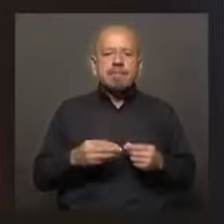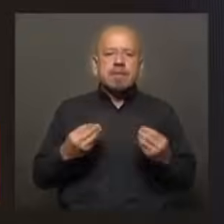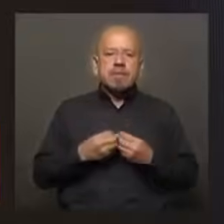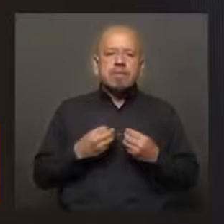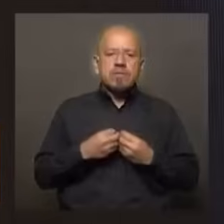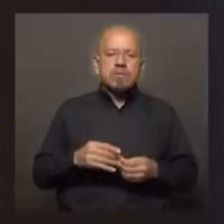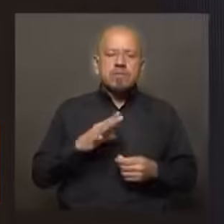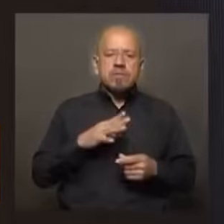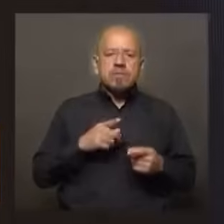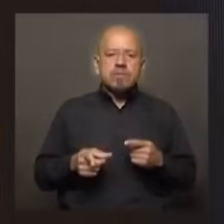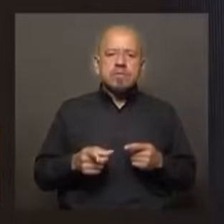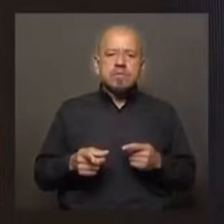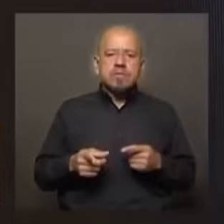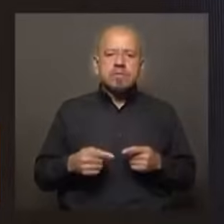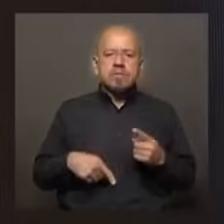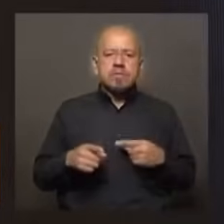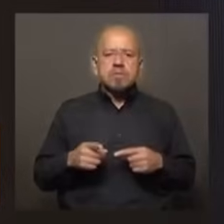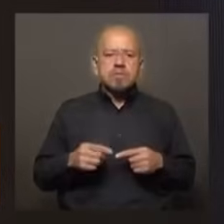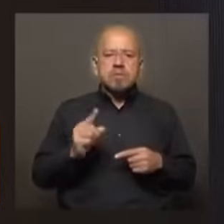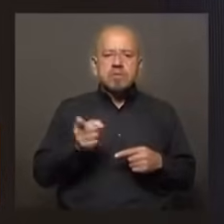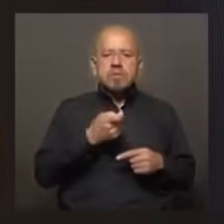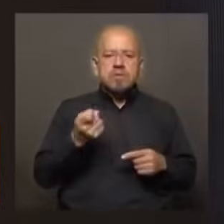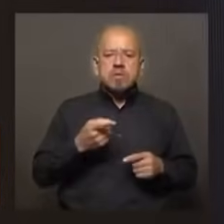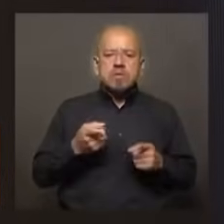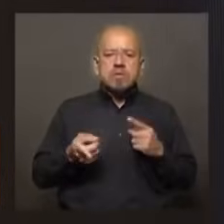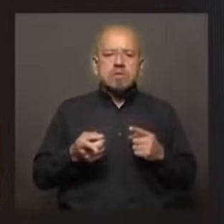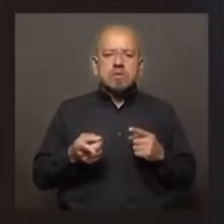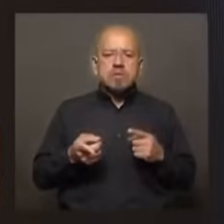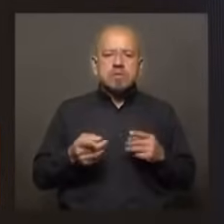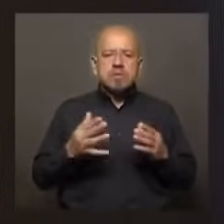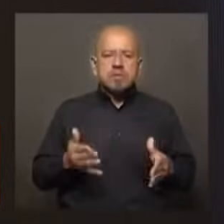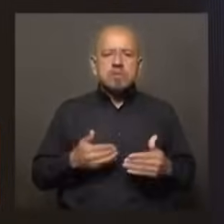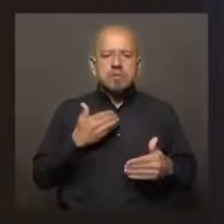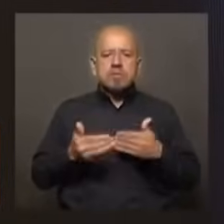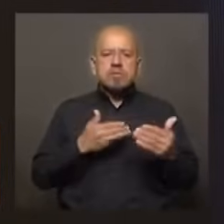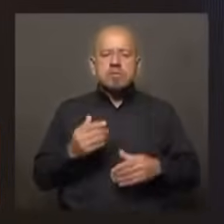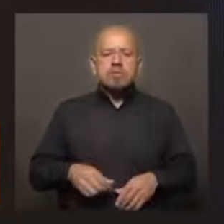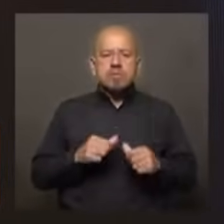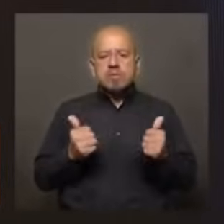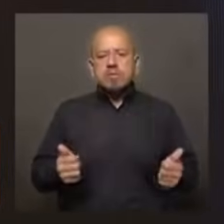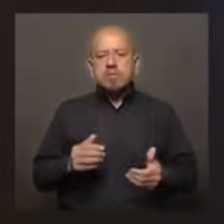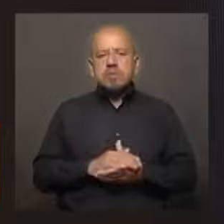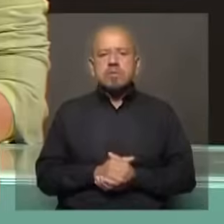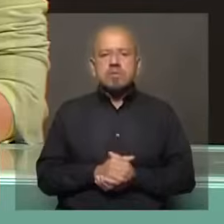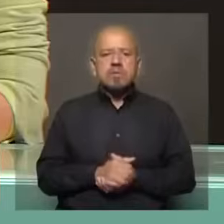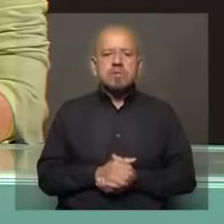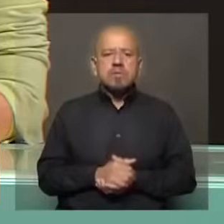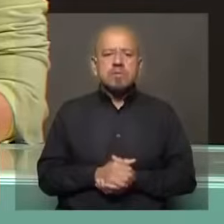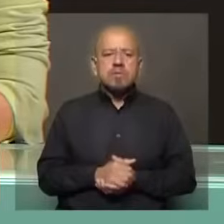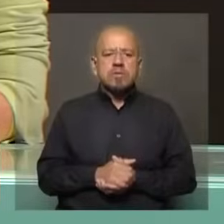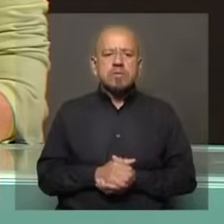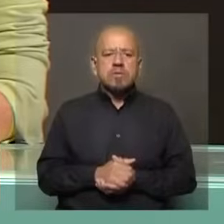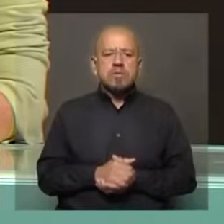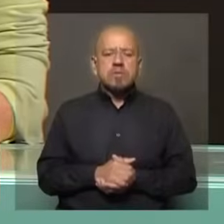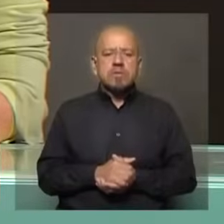casos ocurren con una expareja o en el proceso de separación. Exacto. Sí, igual en eso que